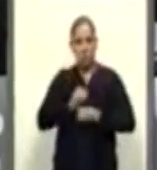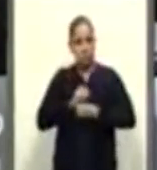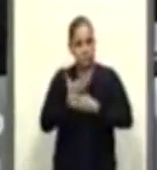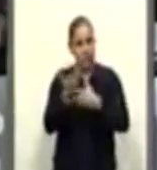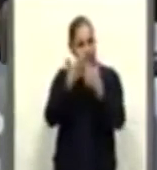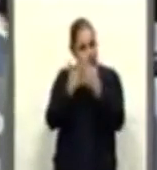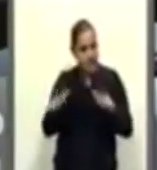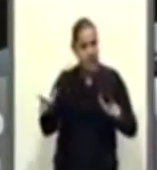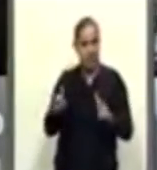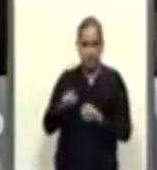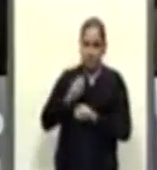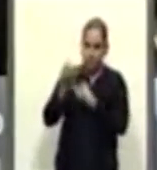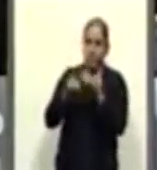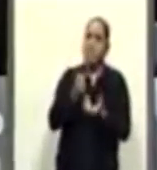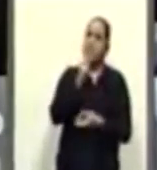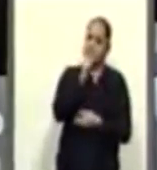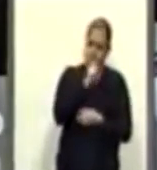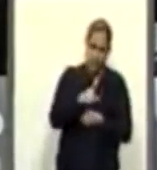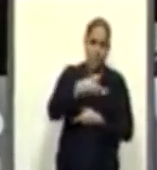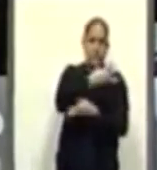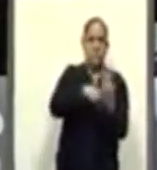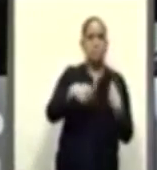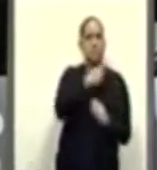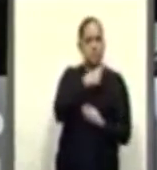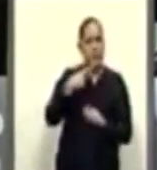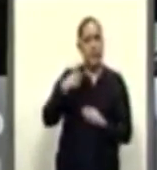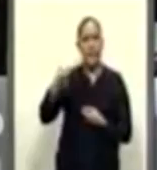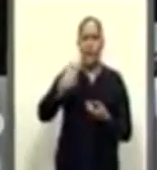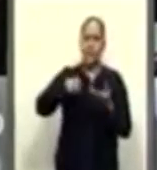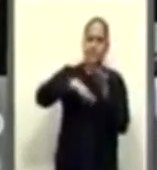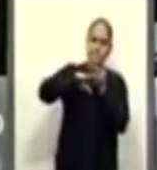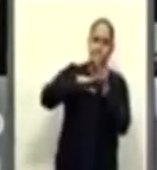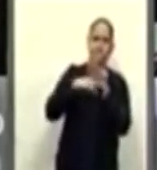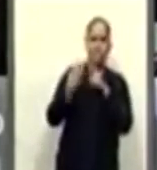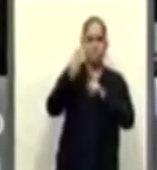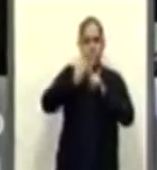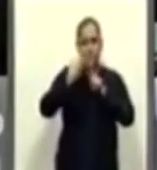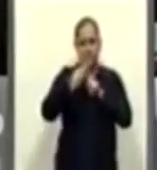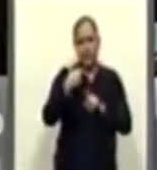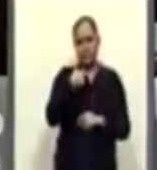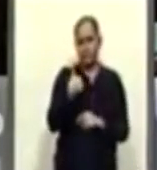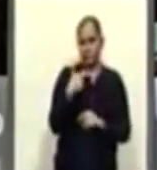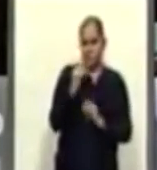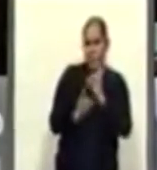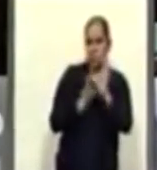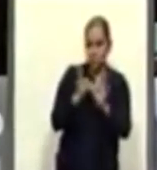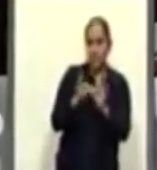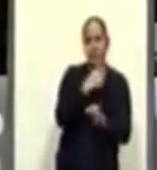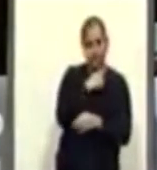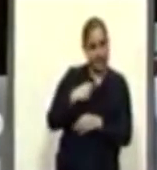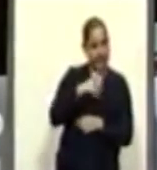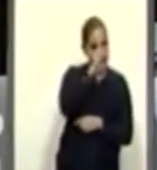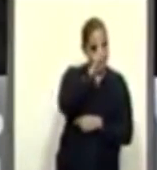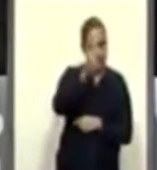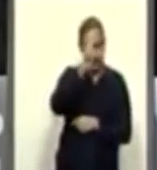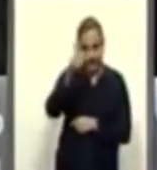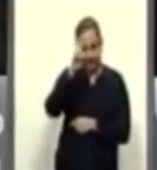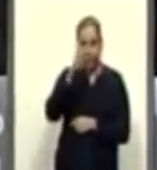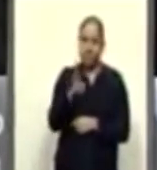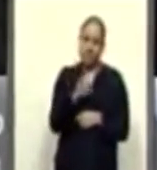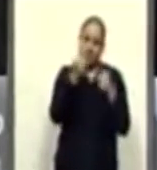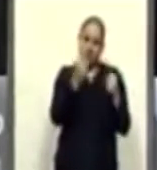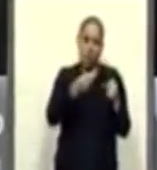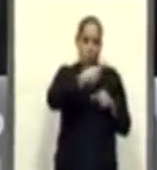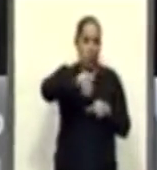tiempo de respetar las críticas, cuestiones que a simple vista no cumplirá la Asamblea Constituyente. Por otra